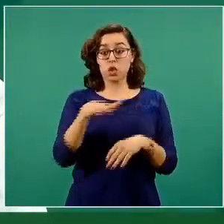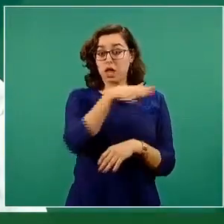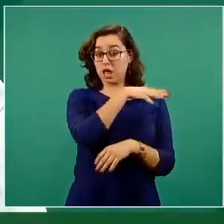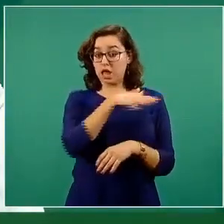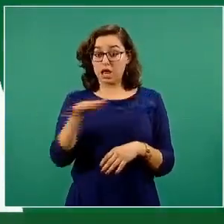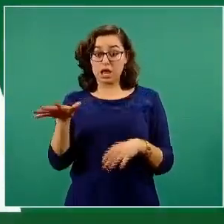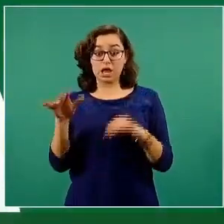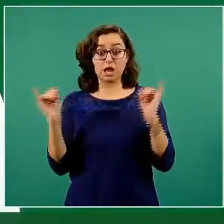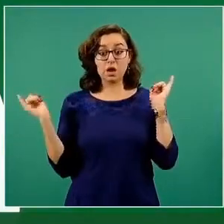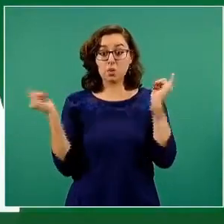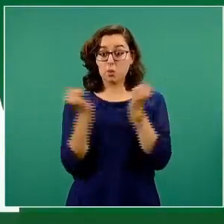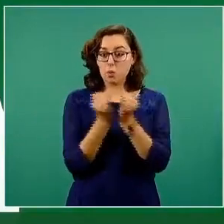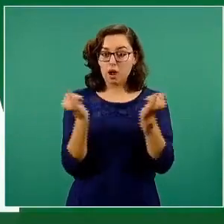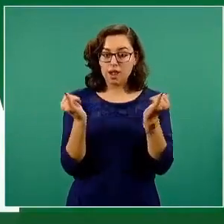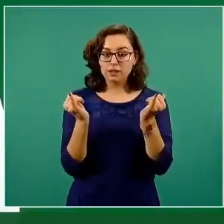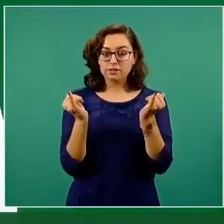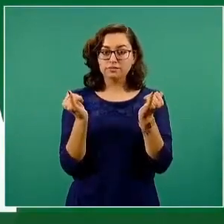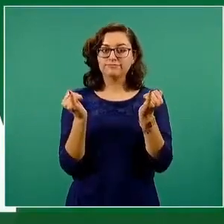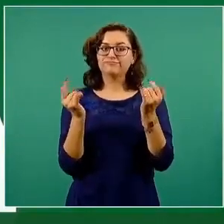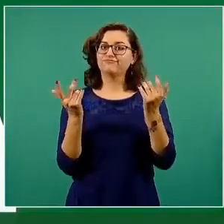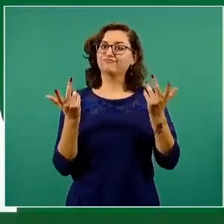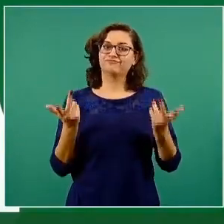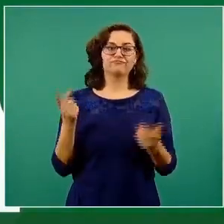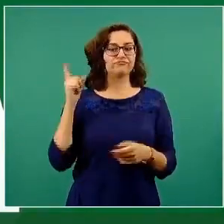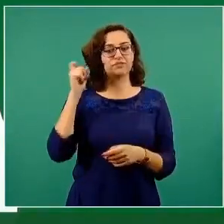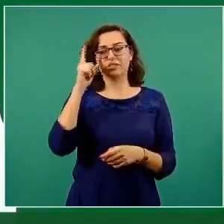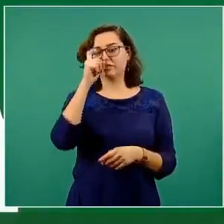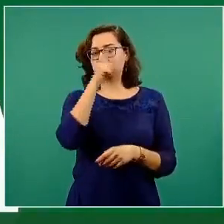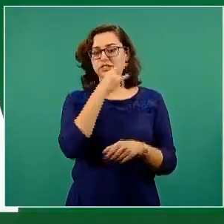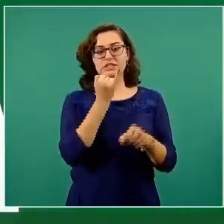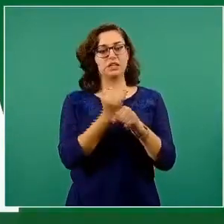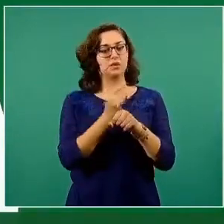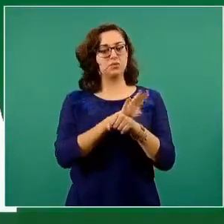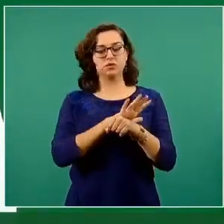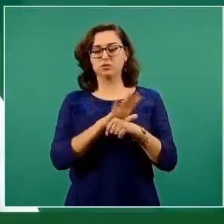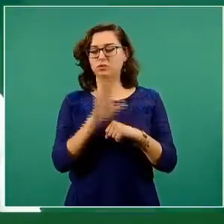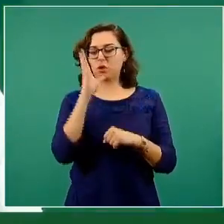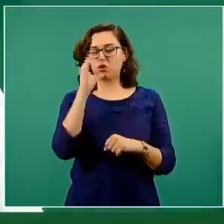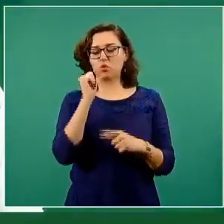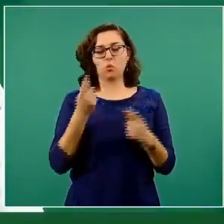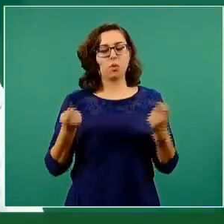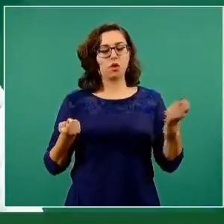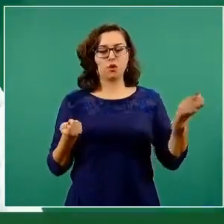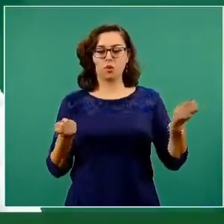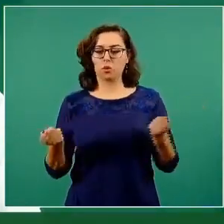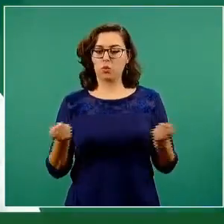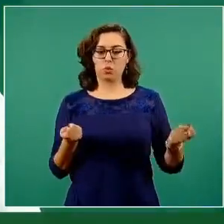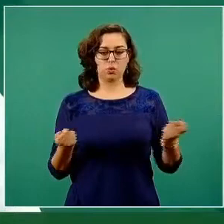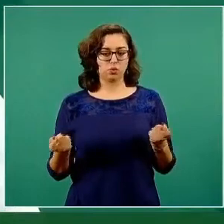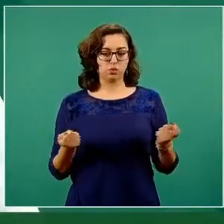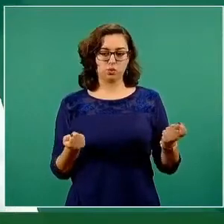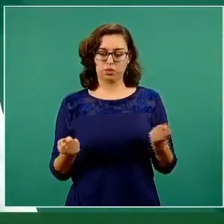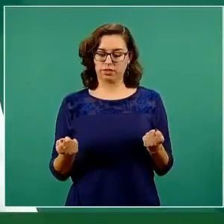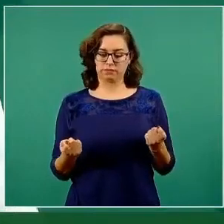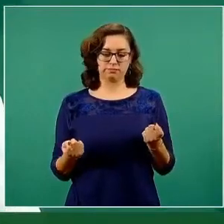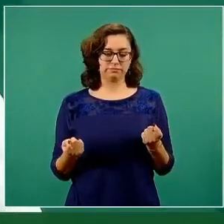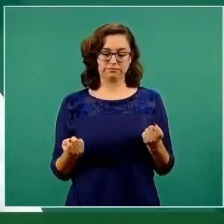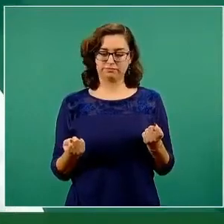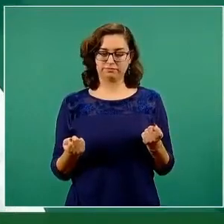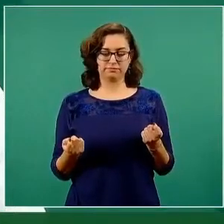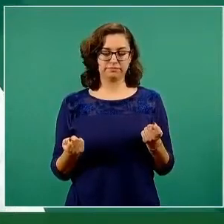escuela porque ocurre un caso, se volvería completamente impráctico el curso del ciclo